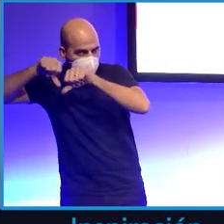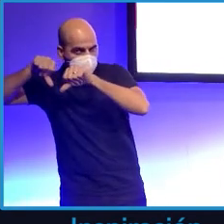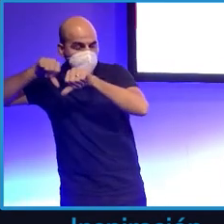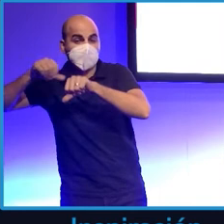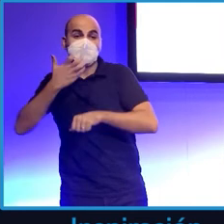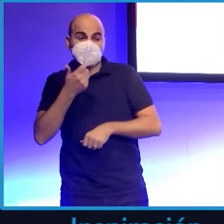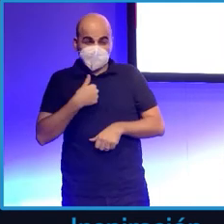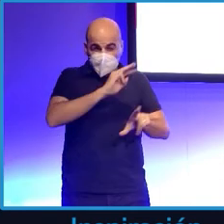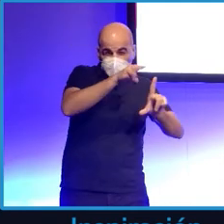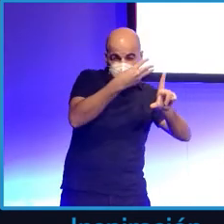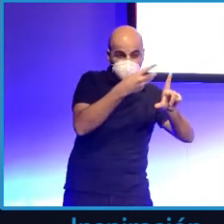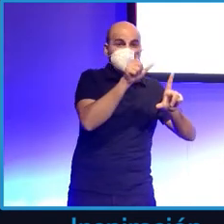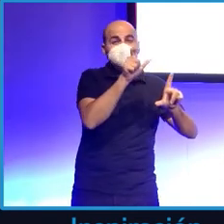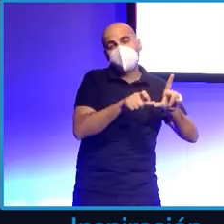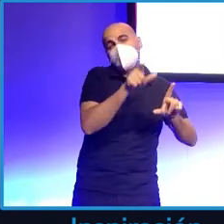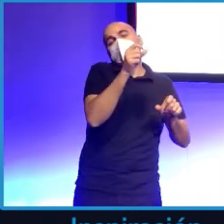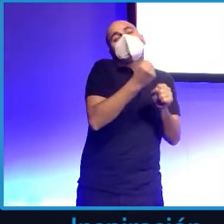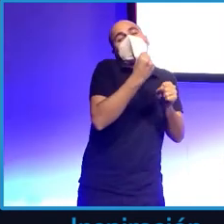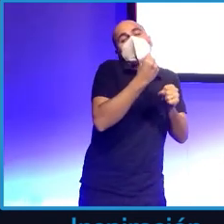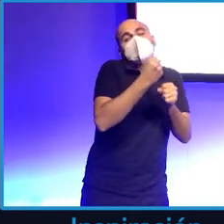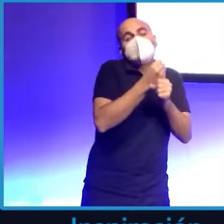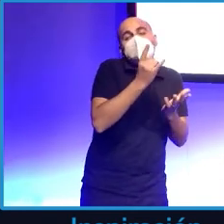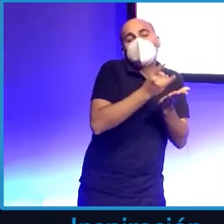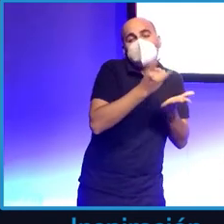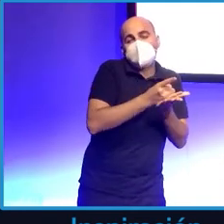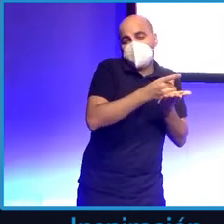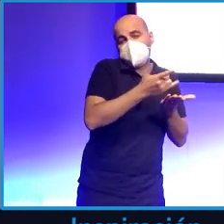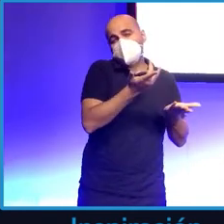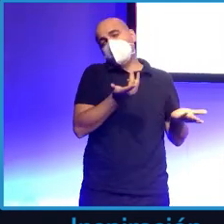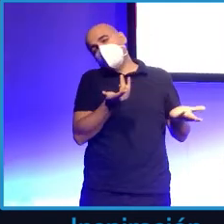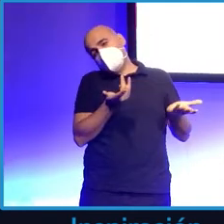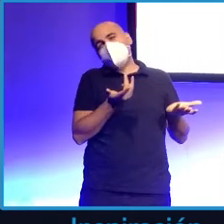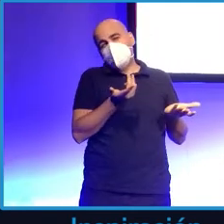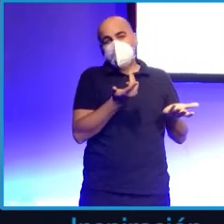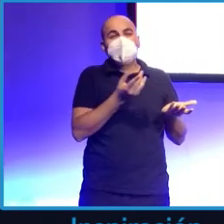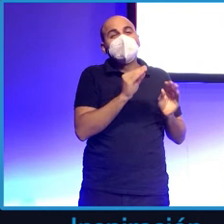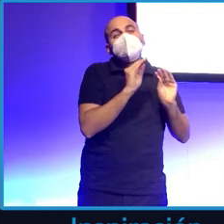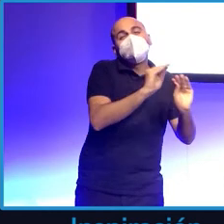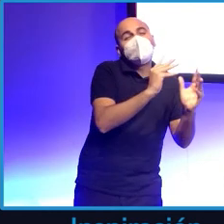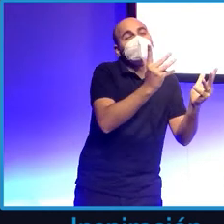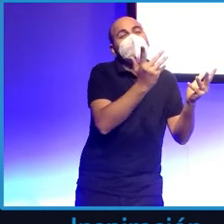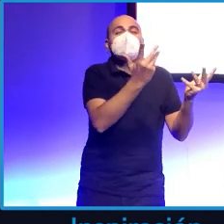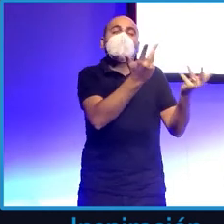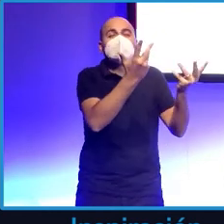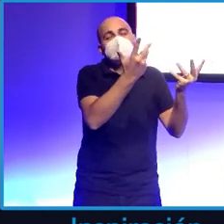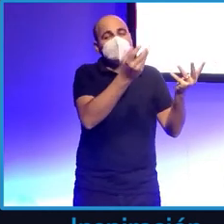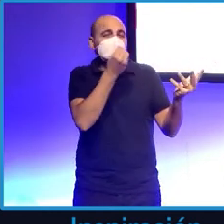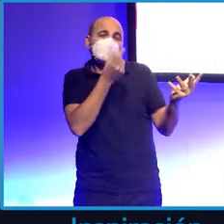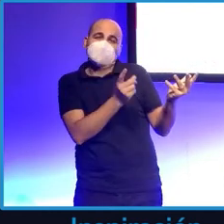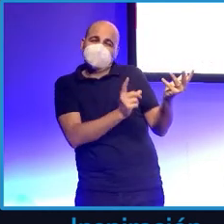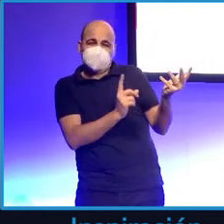neurocirujano es un poco raro un médico de familia no va mejor la recomendación un cirujano ostras que